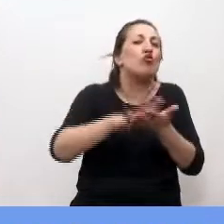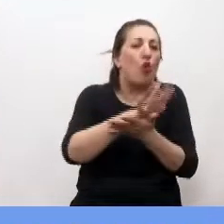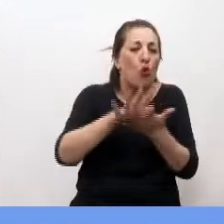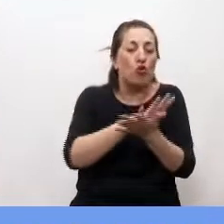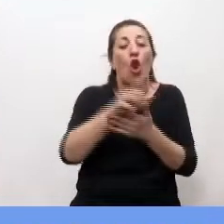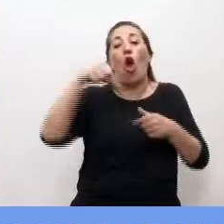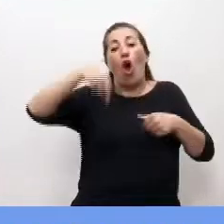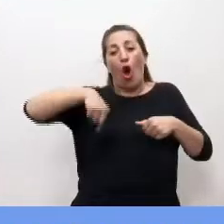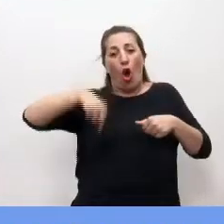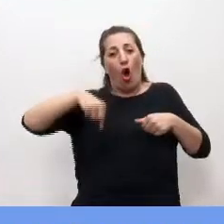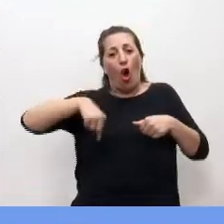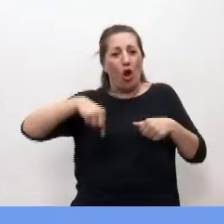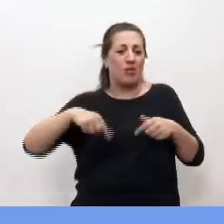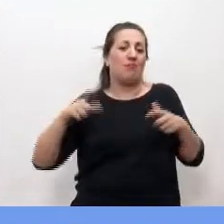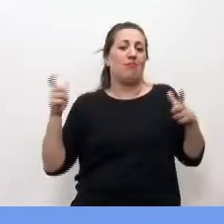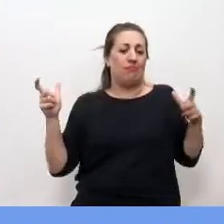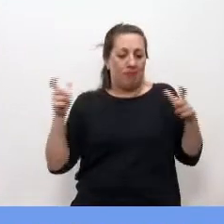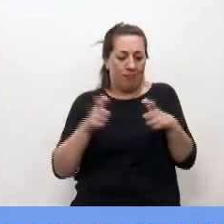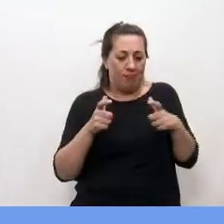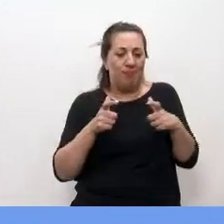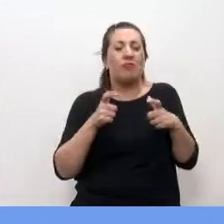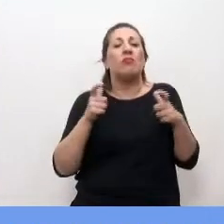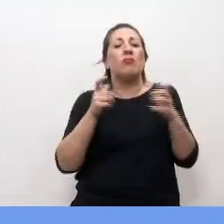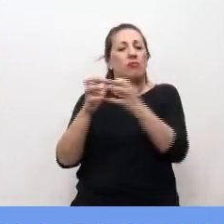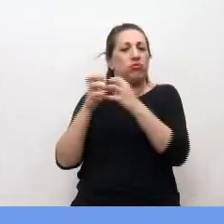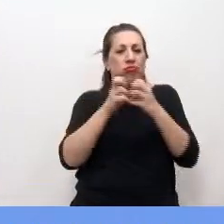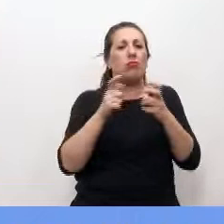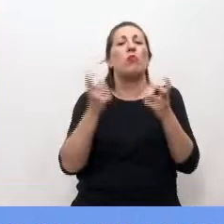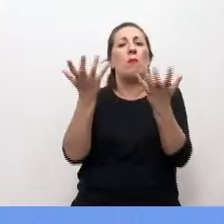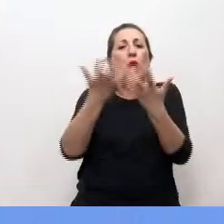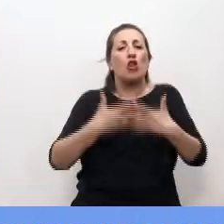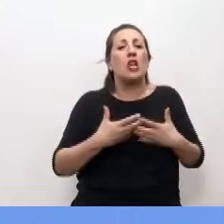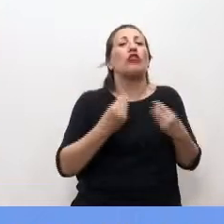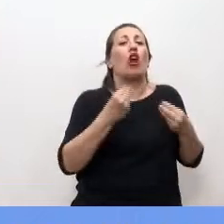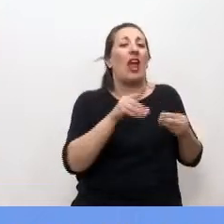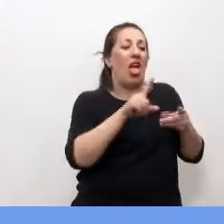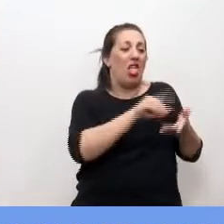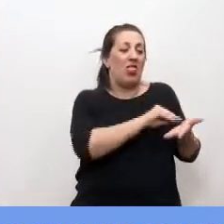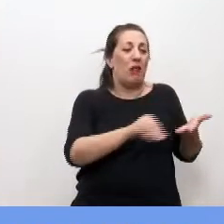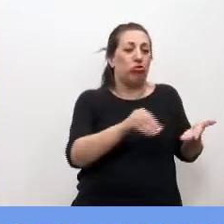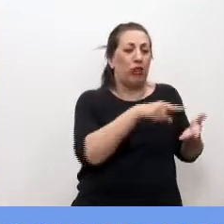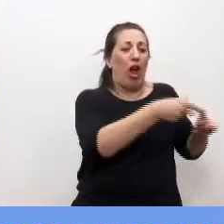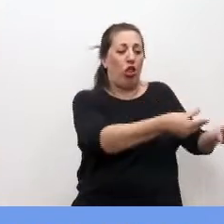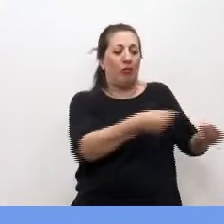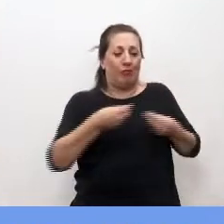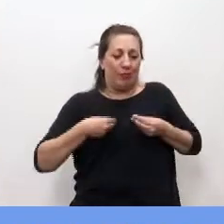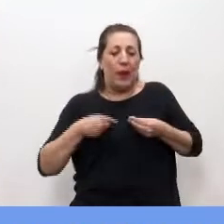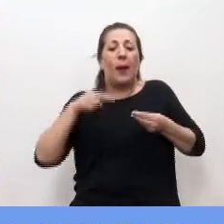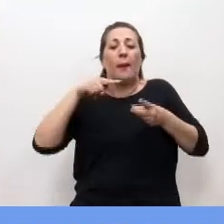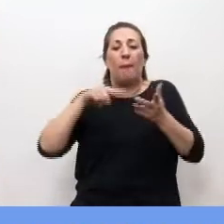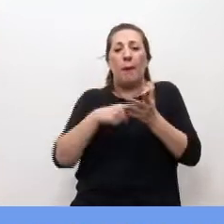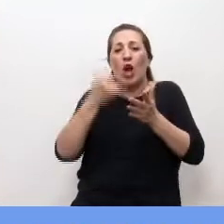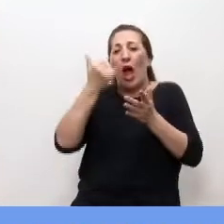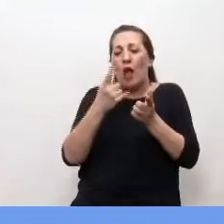cámara como decía el mismo informante un proyecto que viene de la cámara de diputados pero que es una modificación